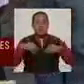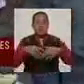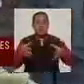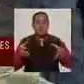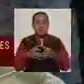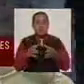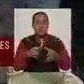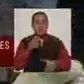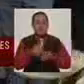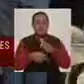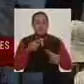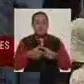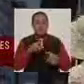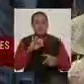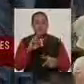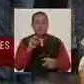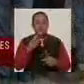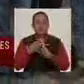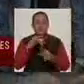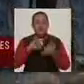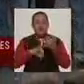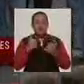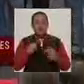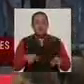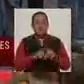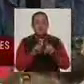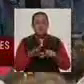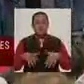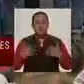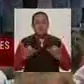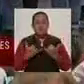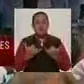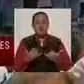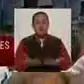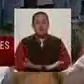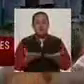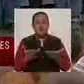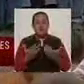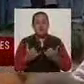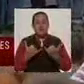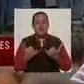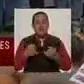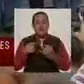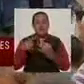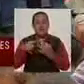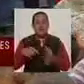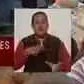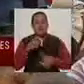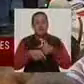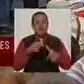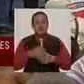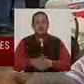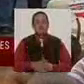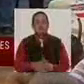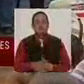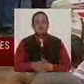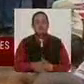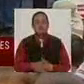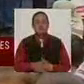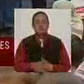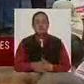poblado de Huracuza. Se espera el día de hoy poder favorecer a la mayoría de estas personas.